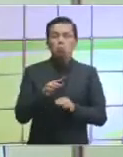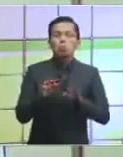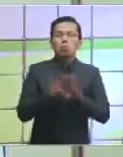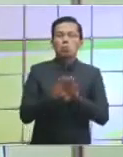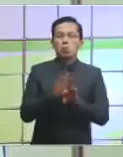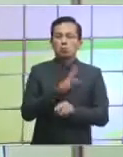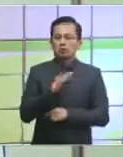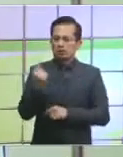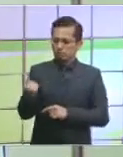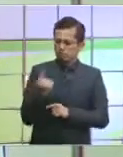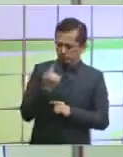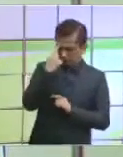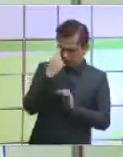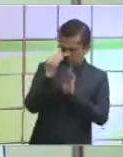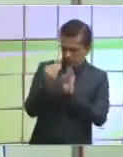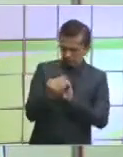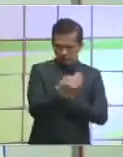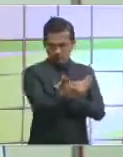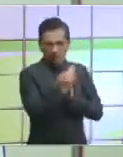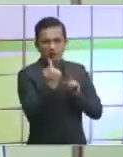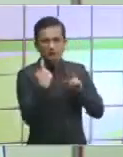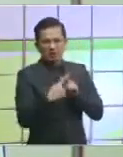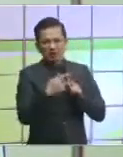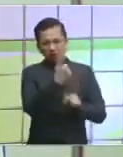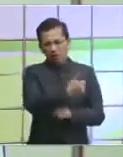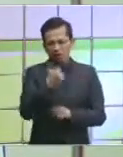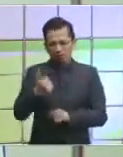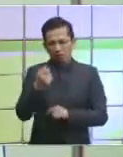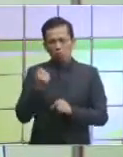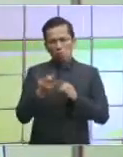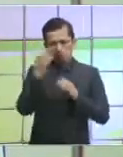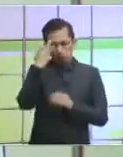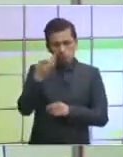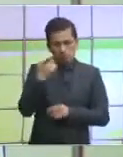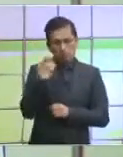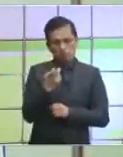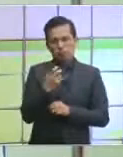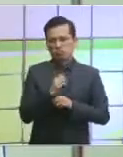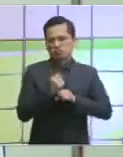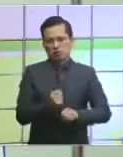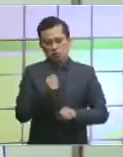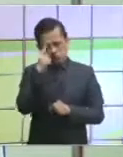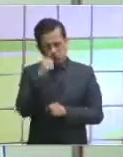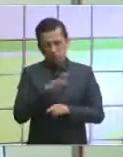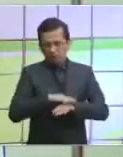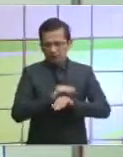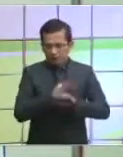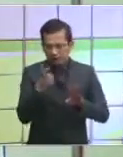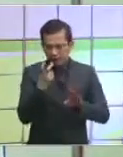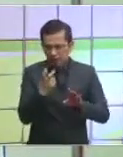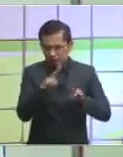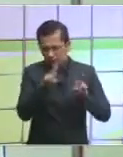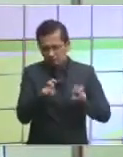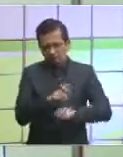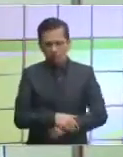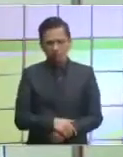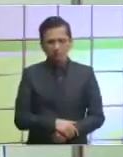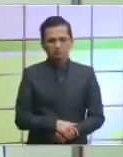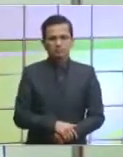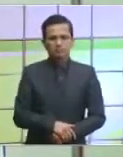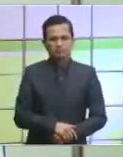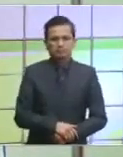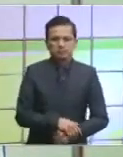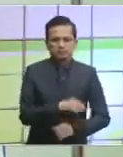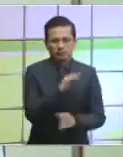tiempos de comparecencia etcétera y eso me parece que iluminaría mucho en este caso y finalmente un tema